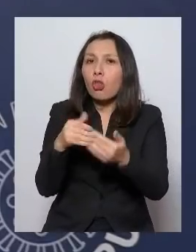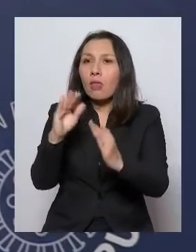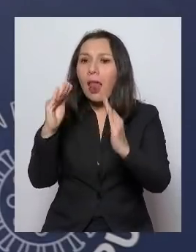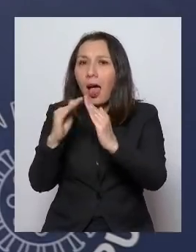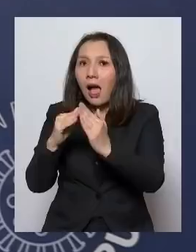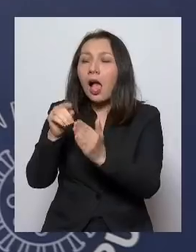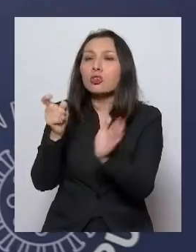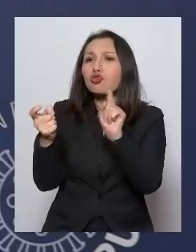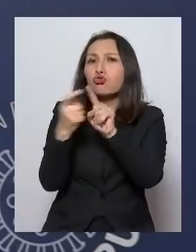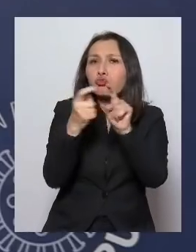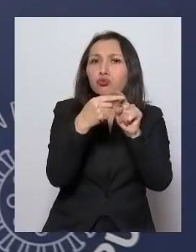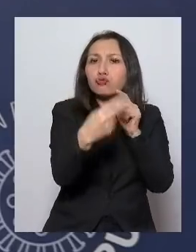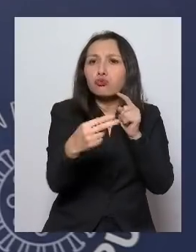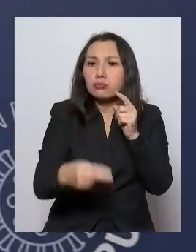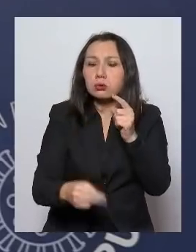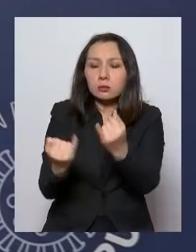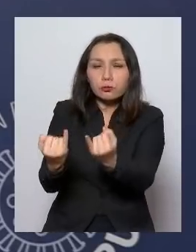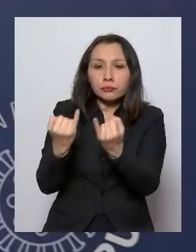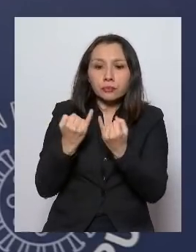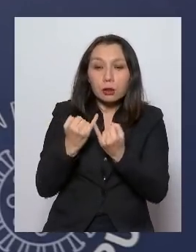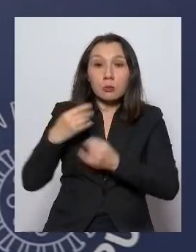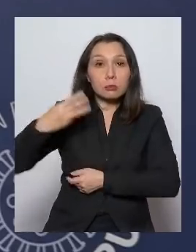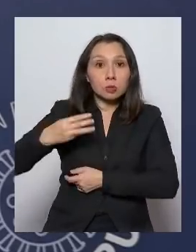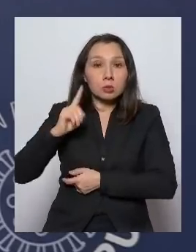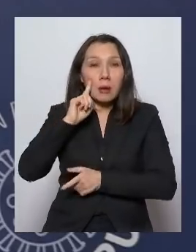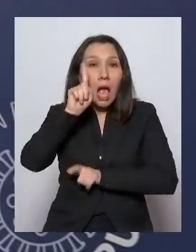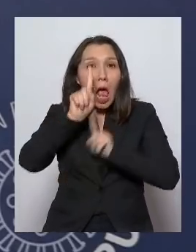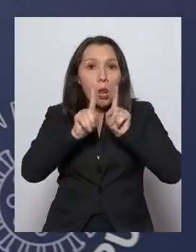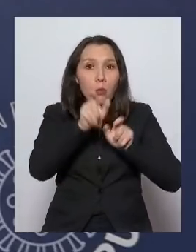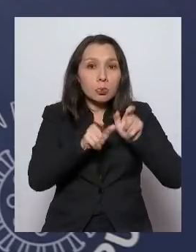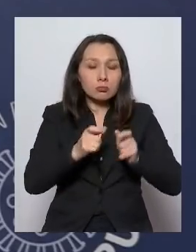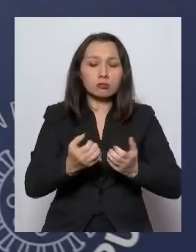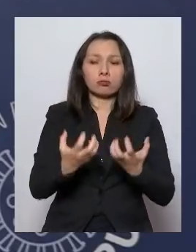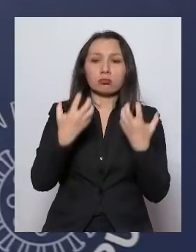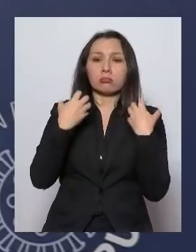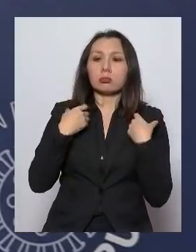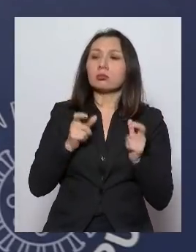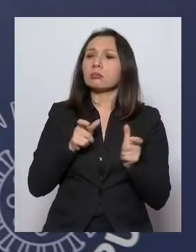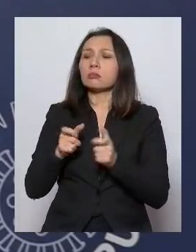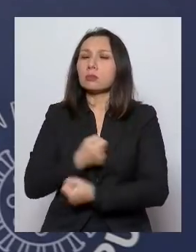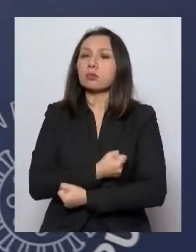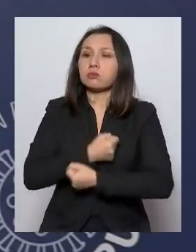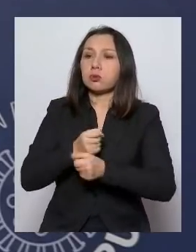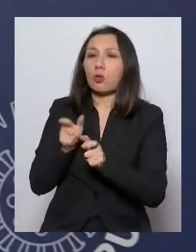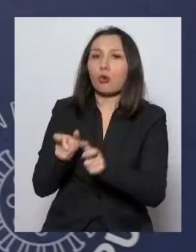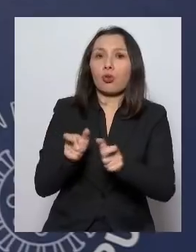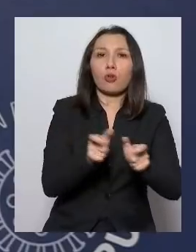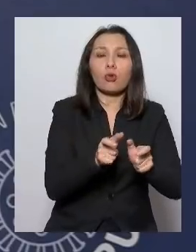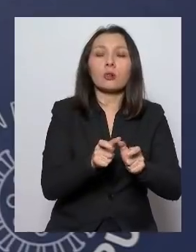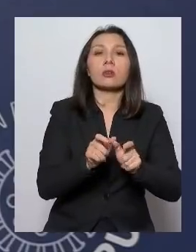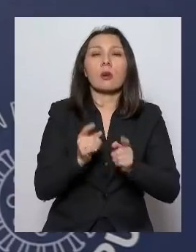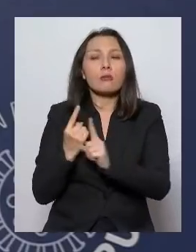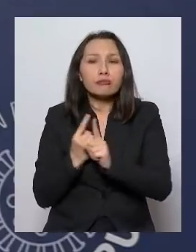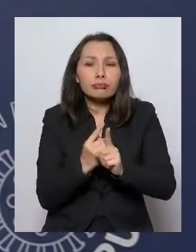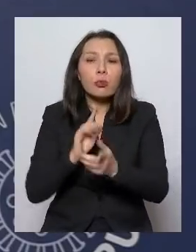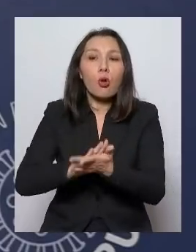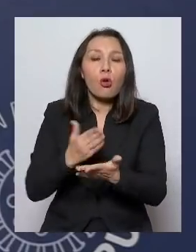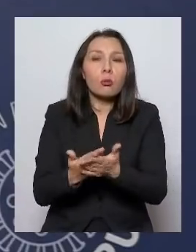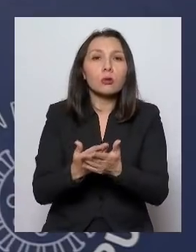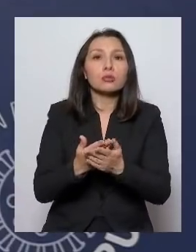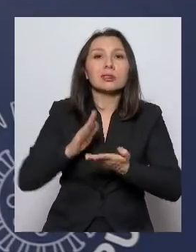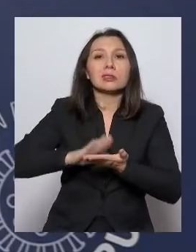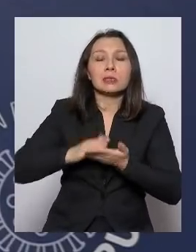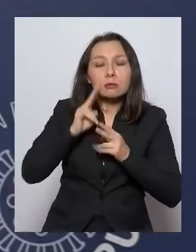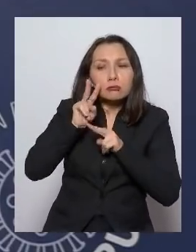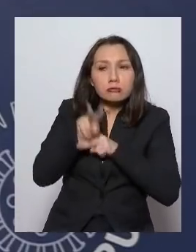sus contactos, todo el detalle necesario para que ellos efectivamente fortalezcan la red de seguimiento